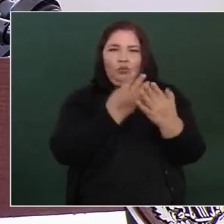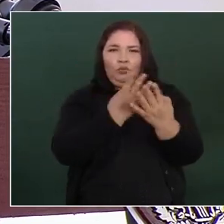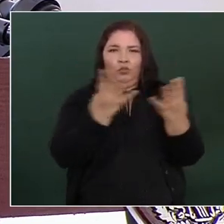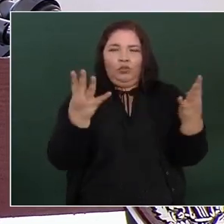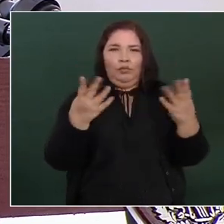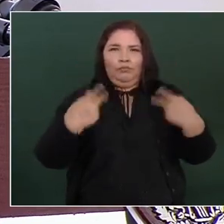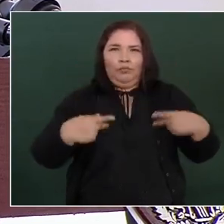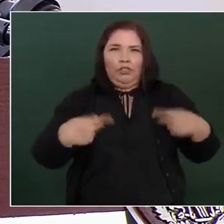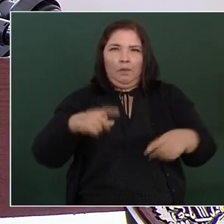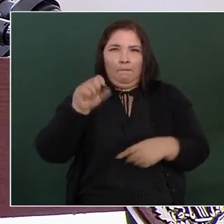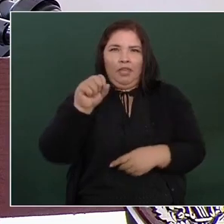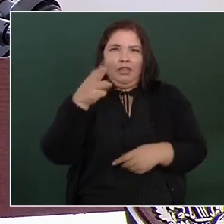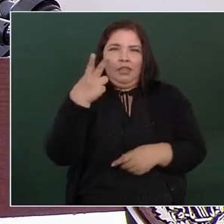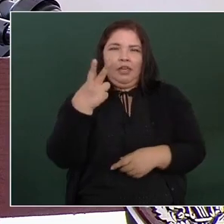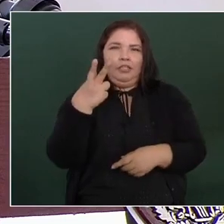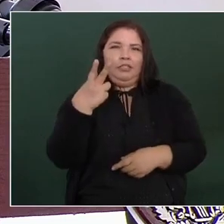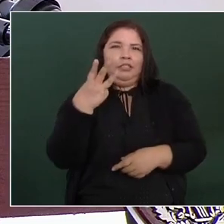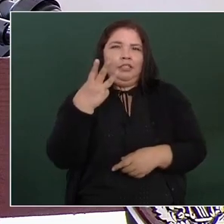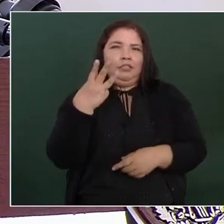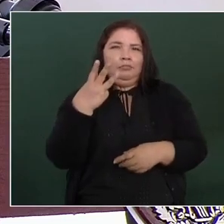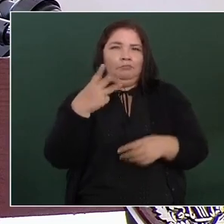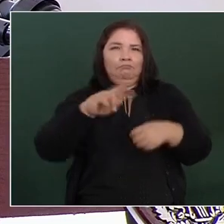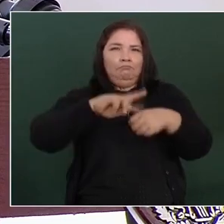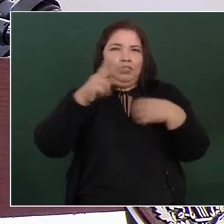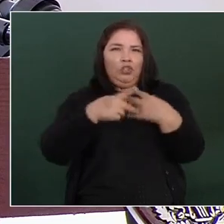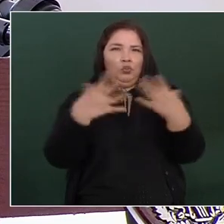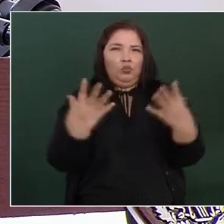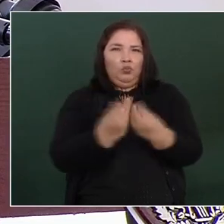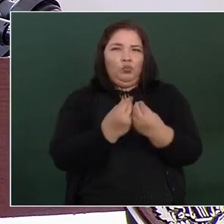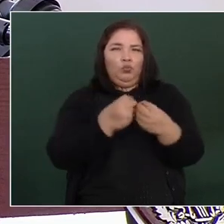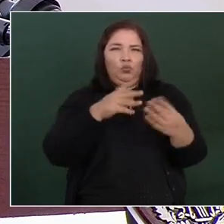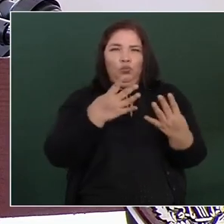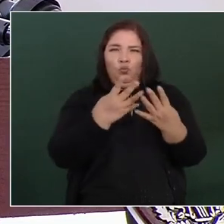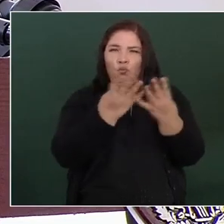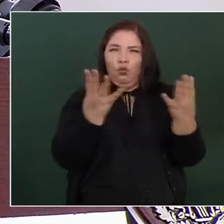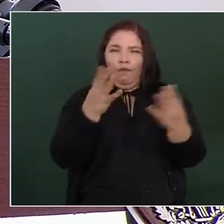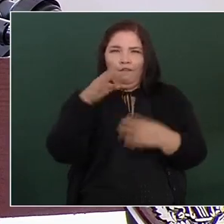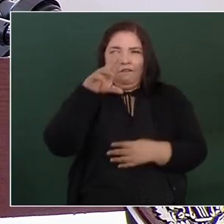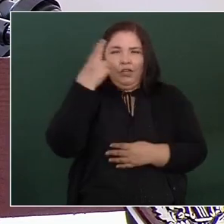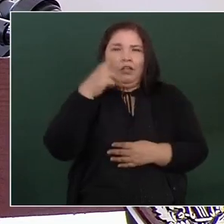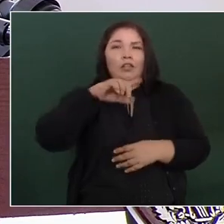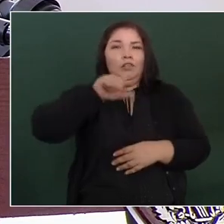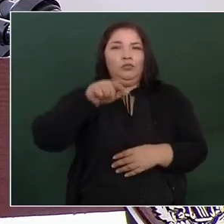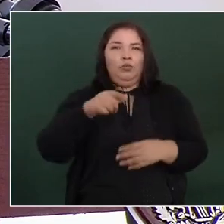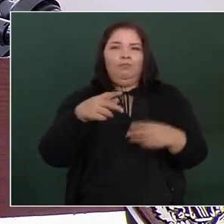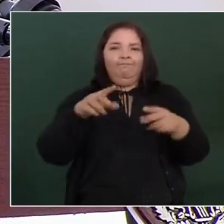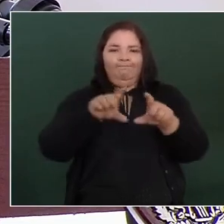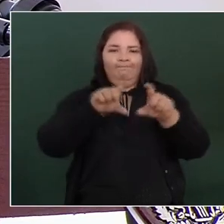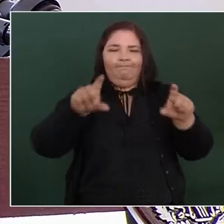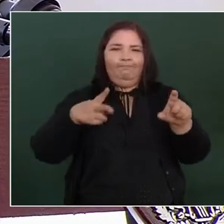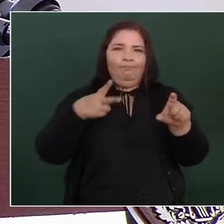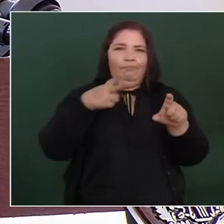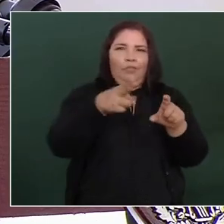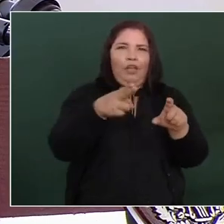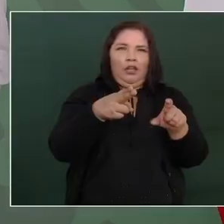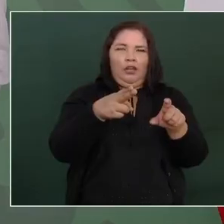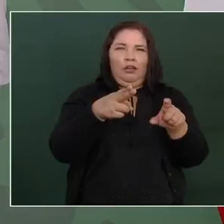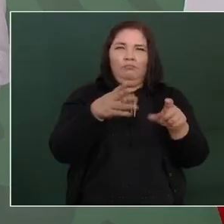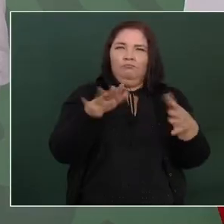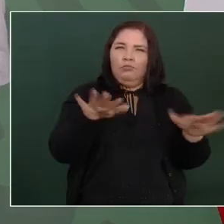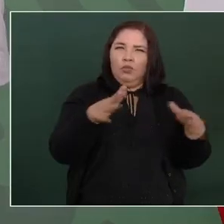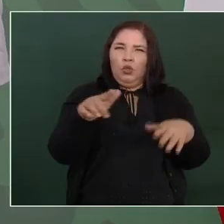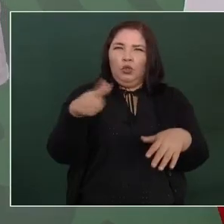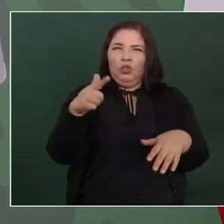participantes, que son 23 países, y de ahí hay una reunión de inauguración a las 12:15 más o